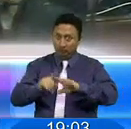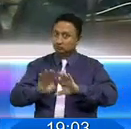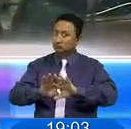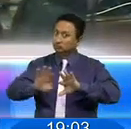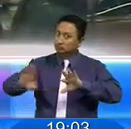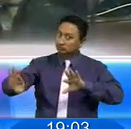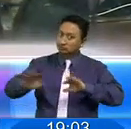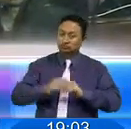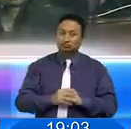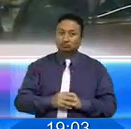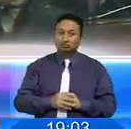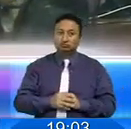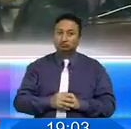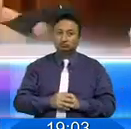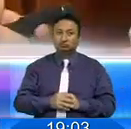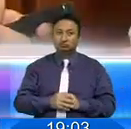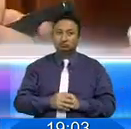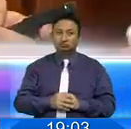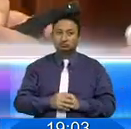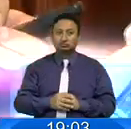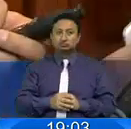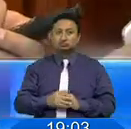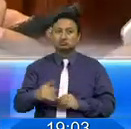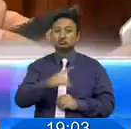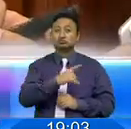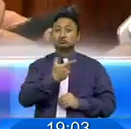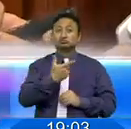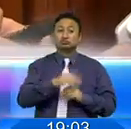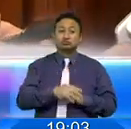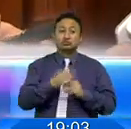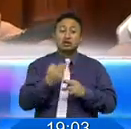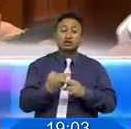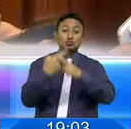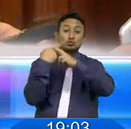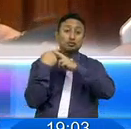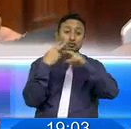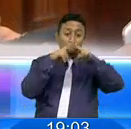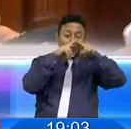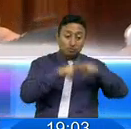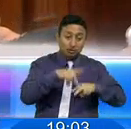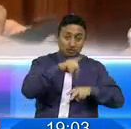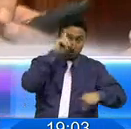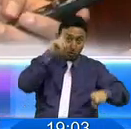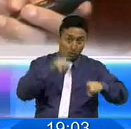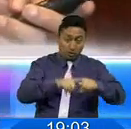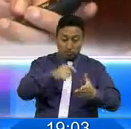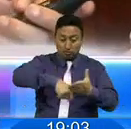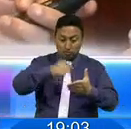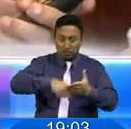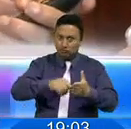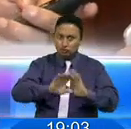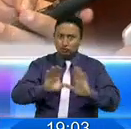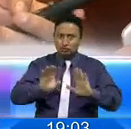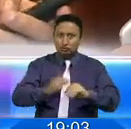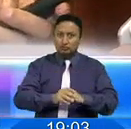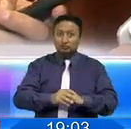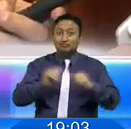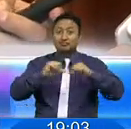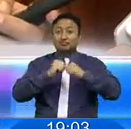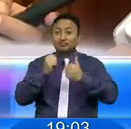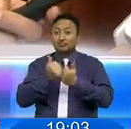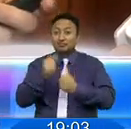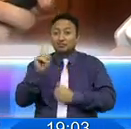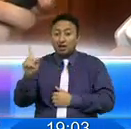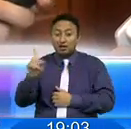acá lo desmienten el rol de fiscalización no es parte de este acuerdo legislativo porque cada legislador cada